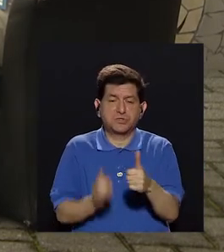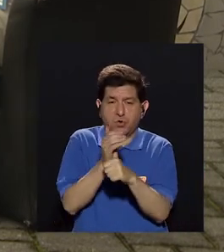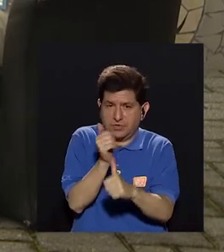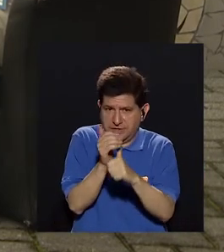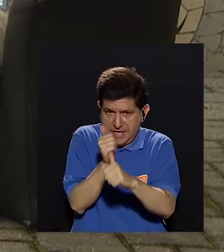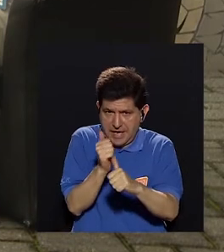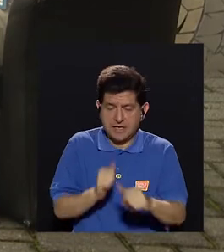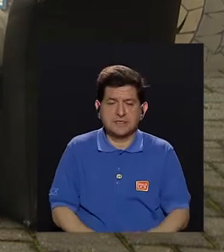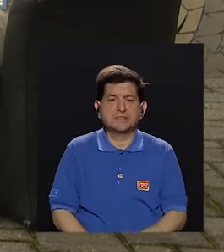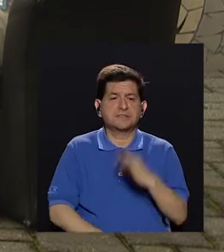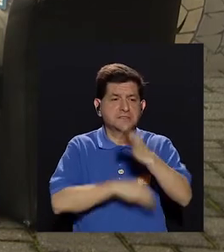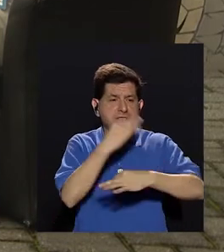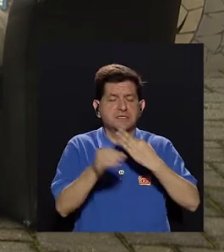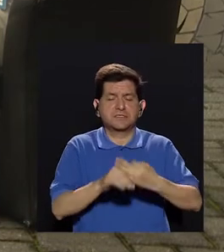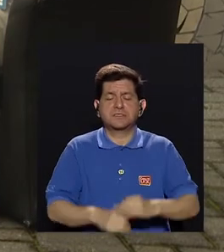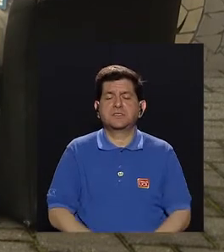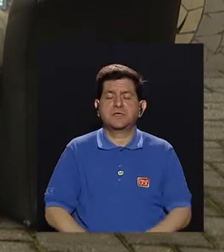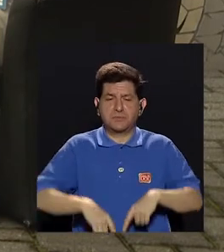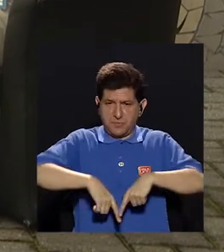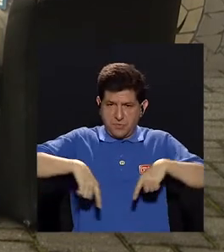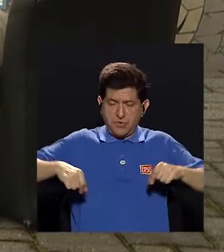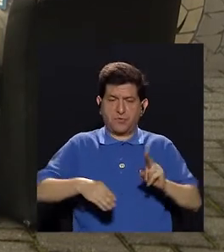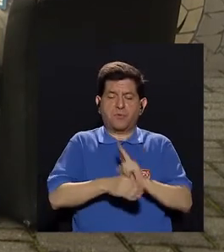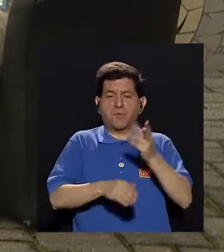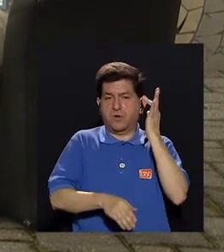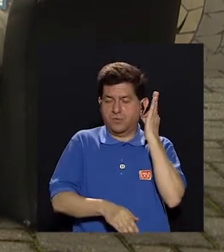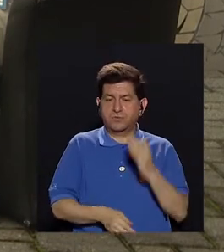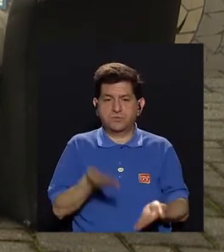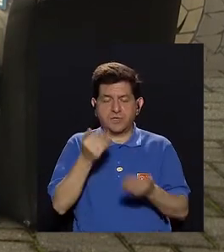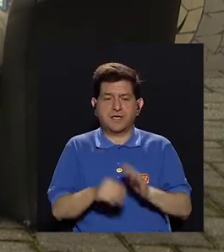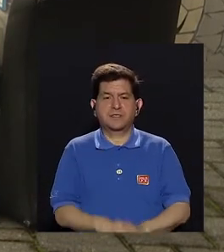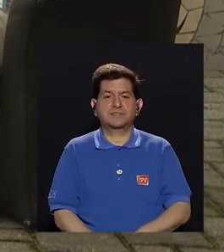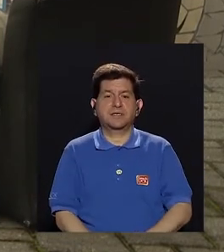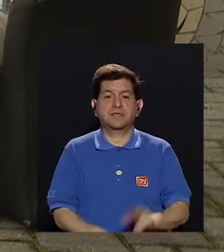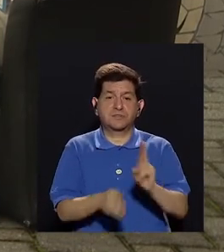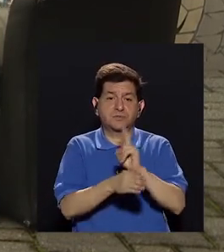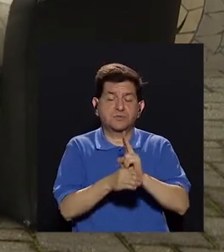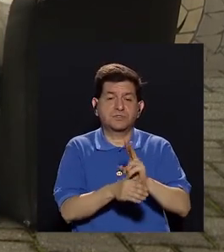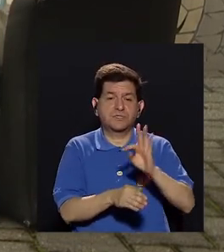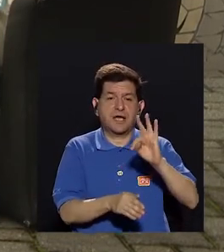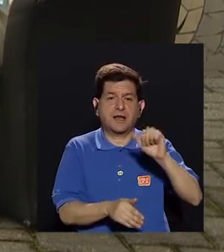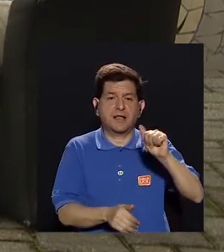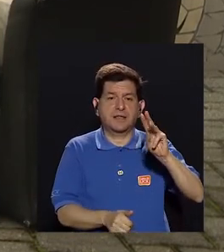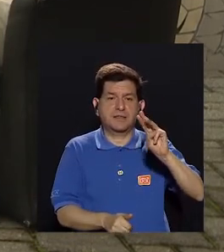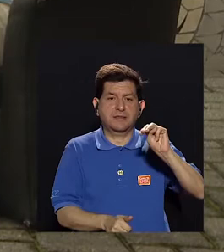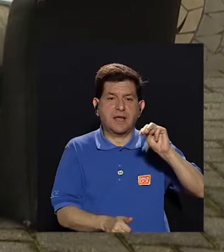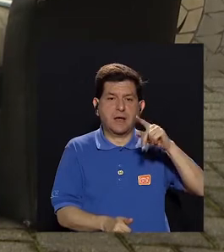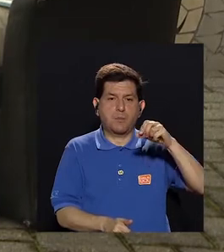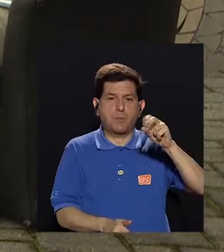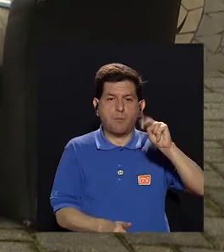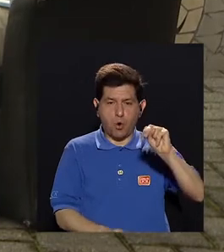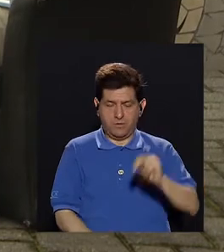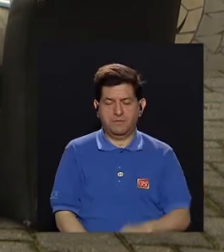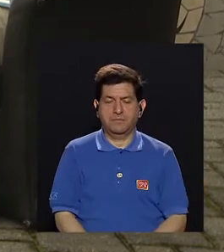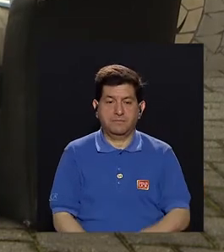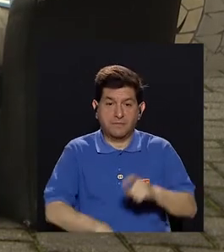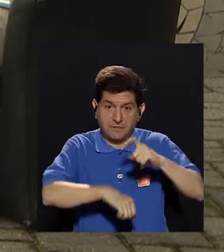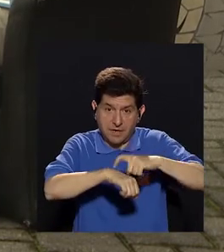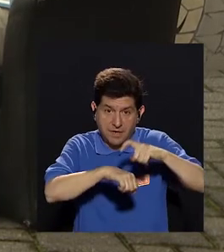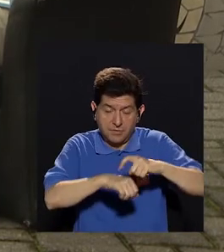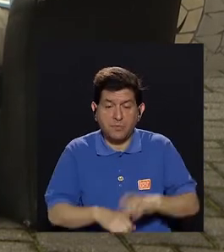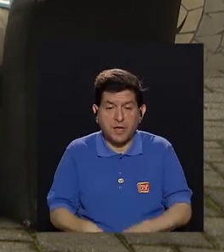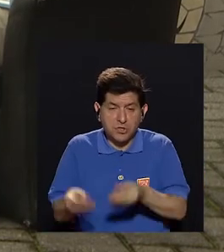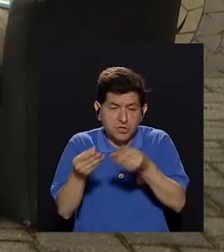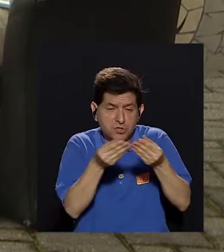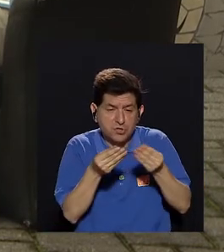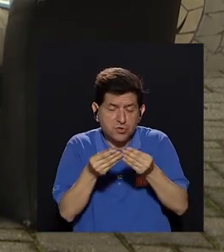por ejemplo. Entonces, en ese caso, cuando se presenta un flujo con las características que te dije, la persona sí tiene que consultar. ¿Okay?